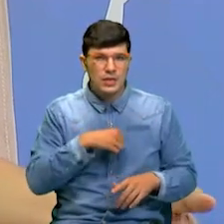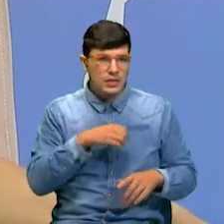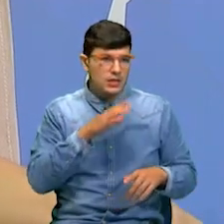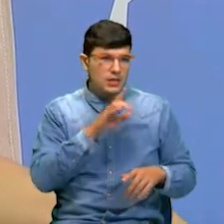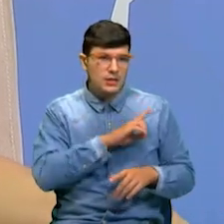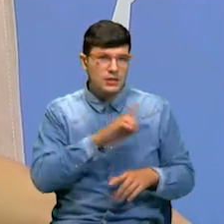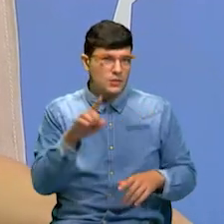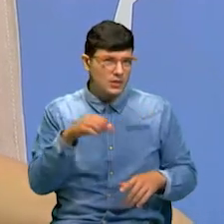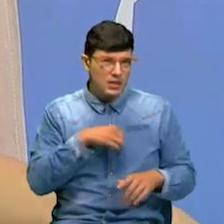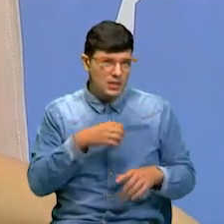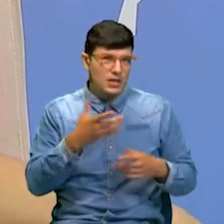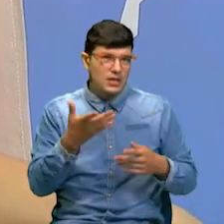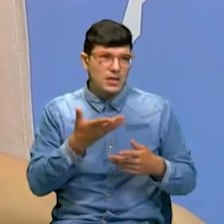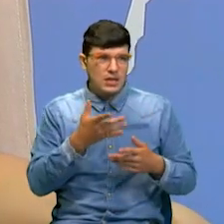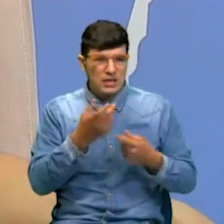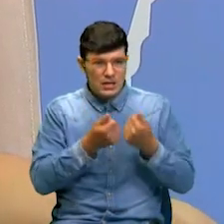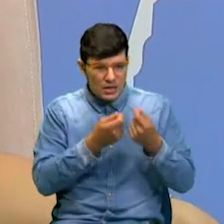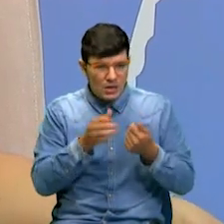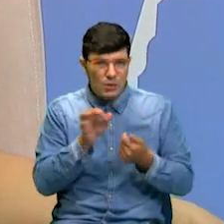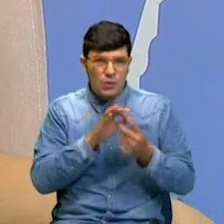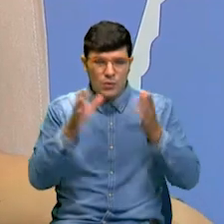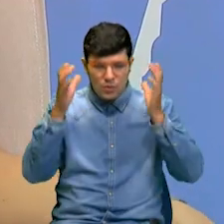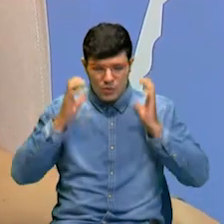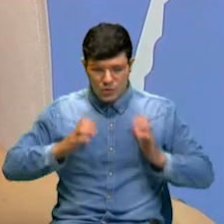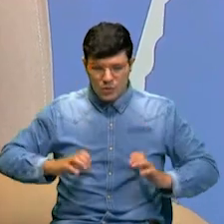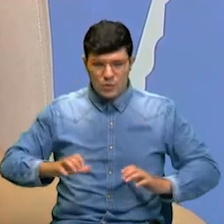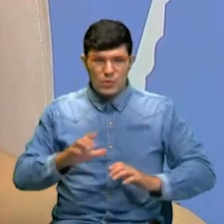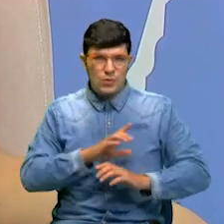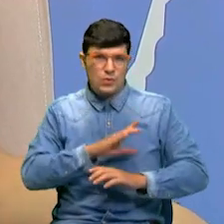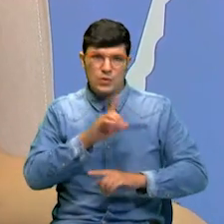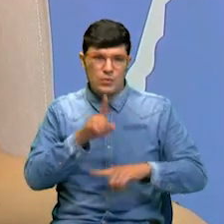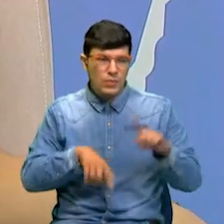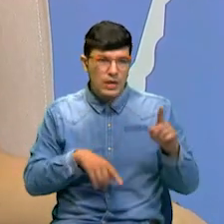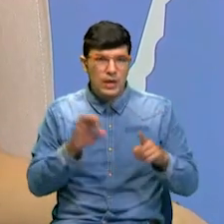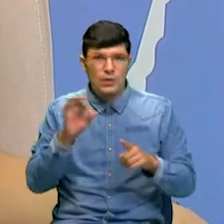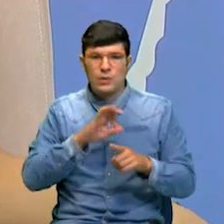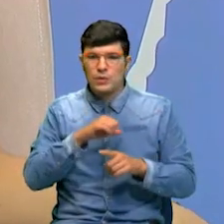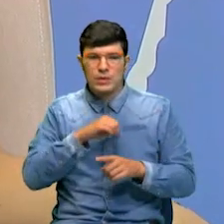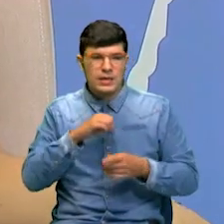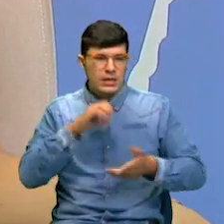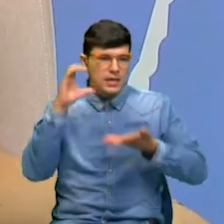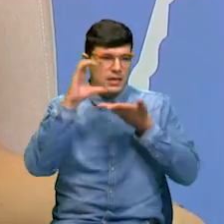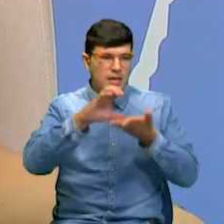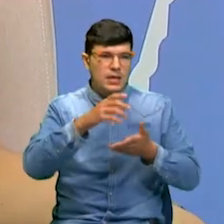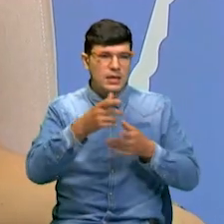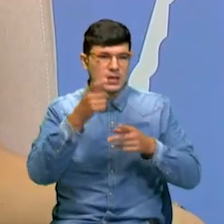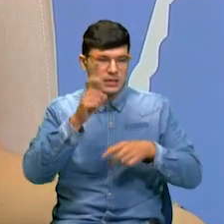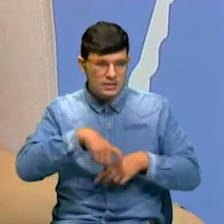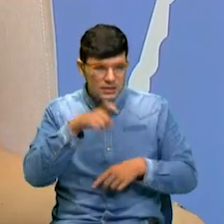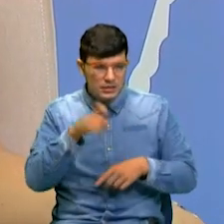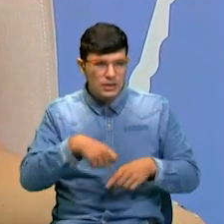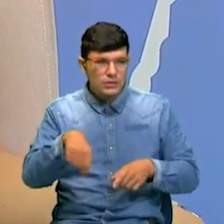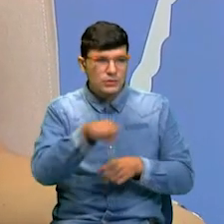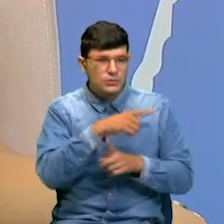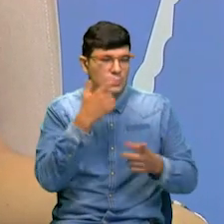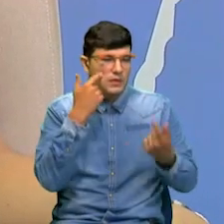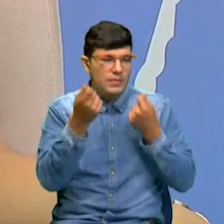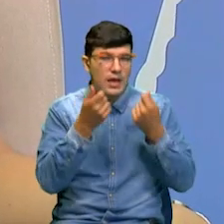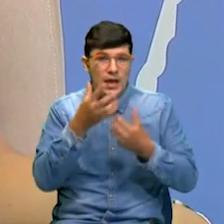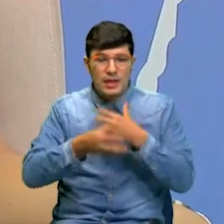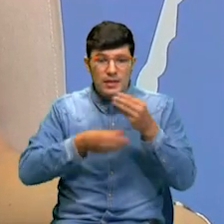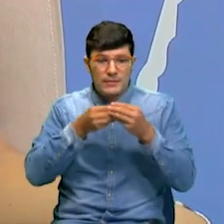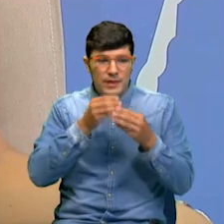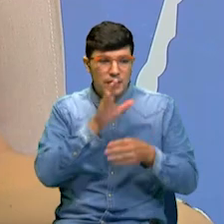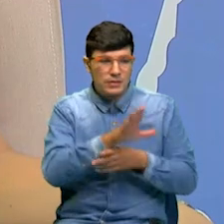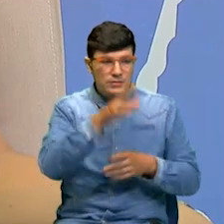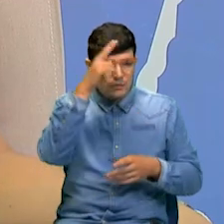físicamente no está bien, si no cuenta con los ingresos necesarios para su manutención, entonces, y el hijo se